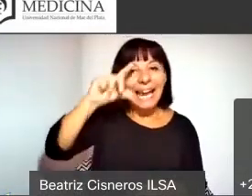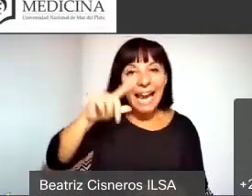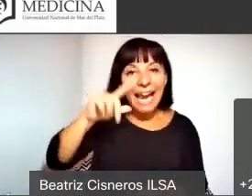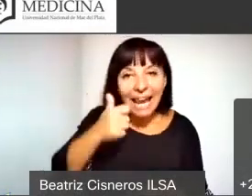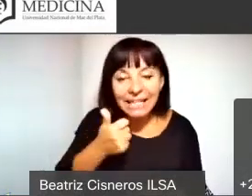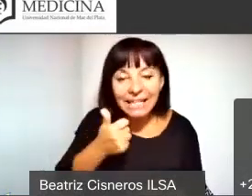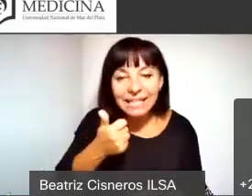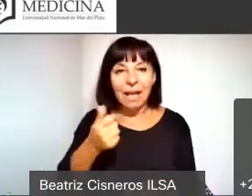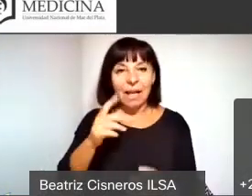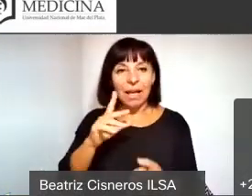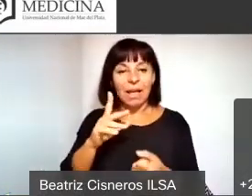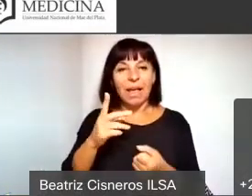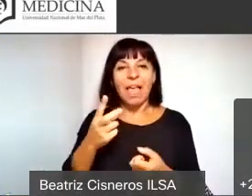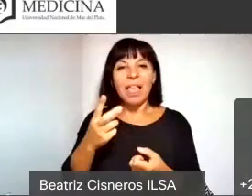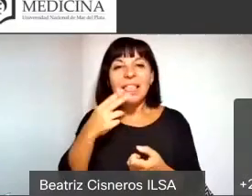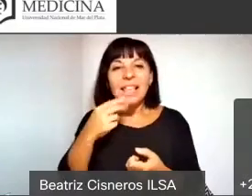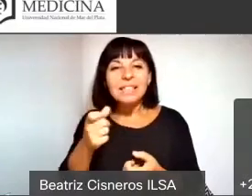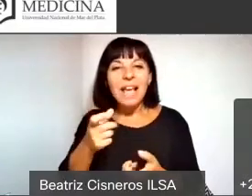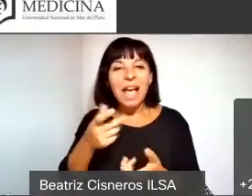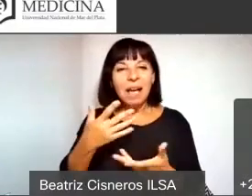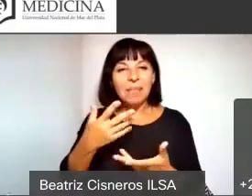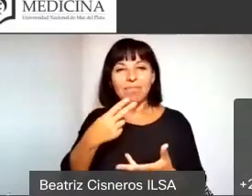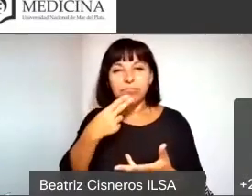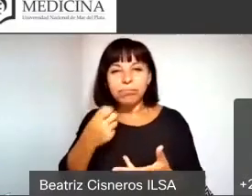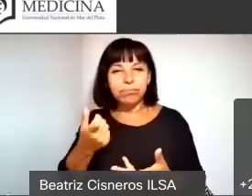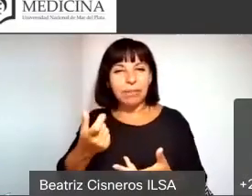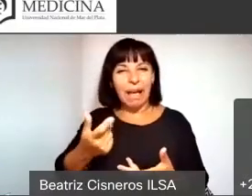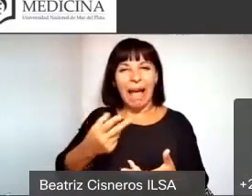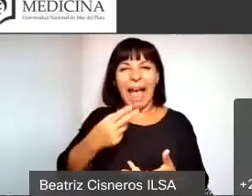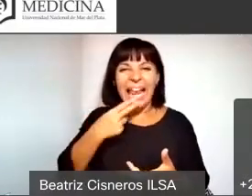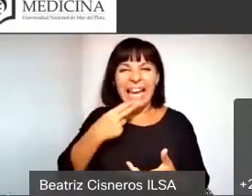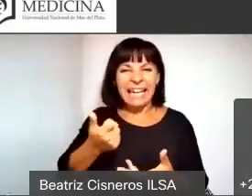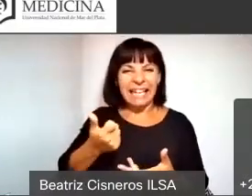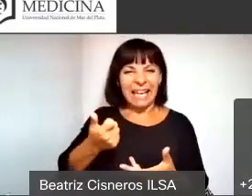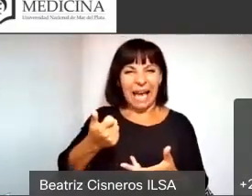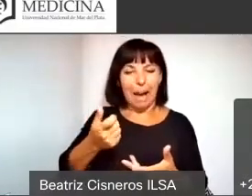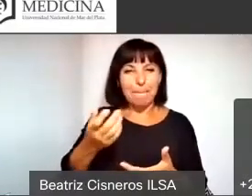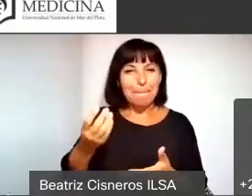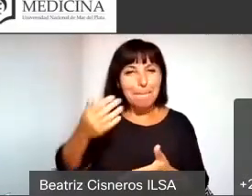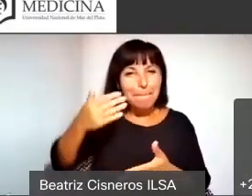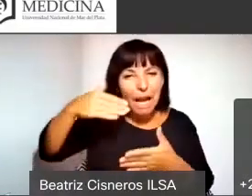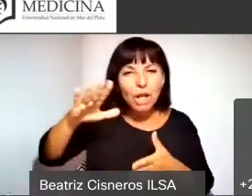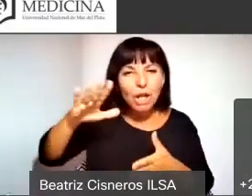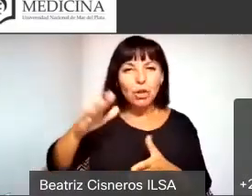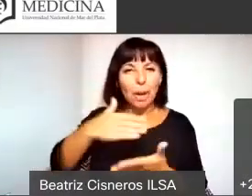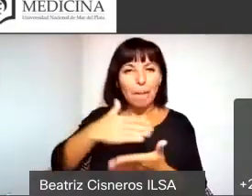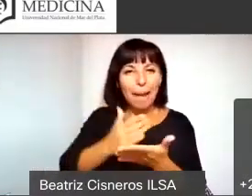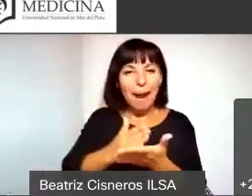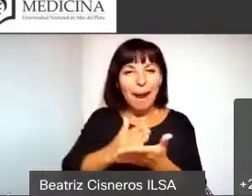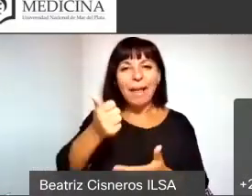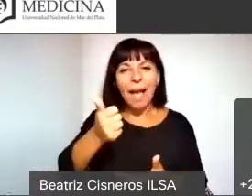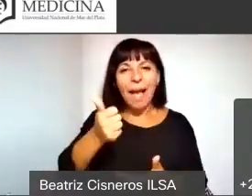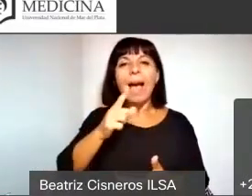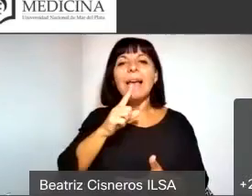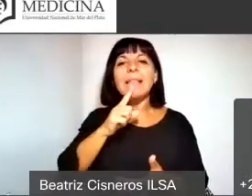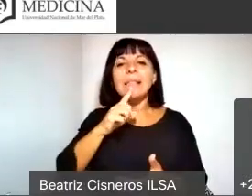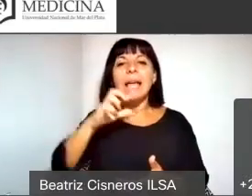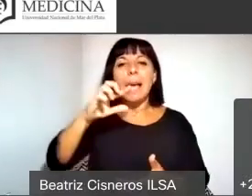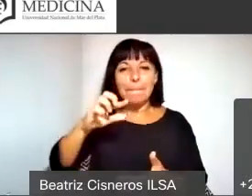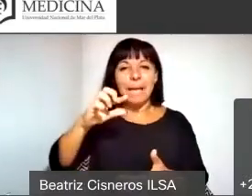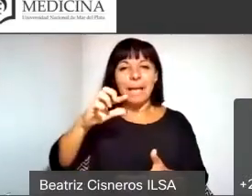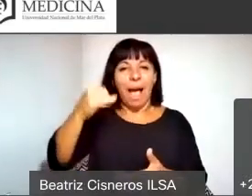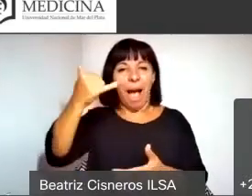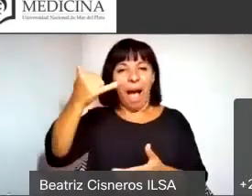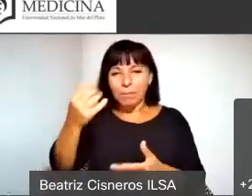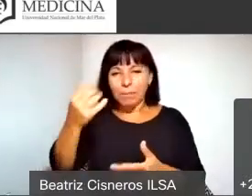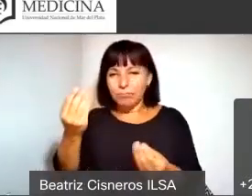energéticas de la célula, porque la mayor parte del ATP que se utiliza como moneda de intercambio energético para poder llevar